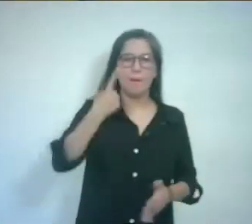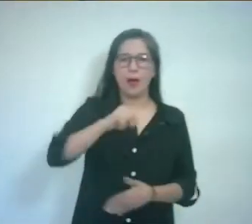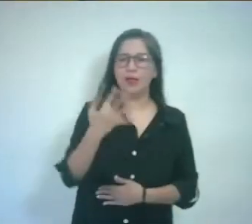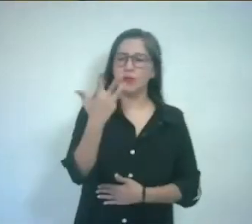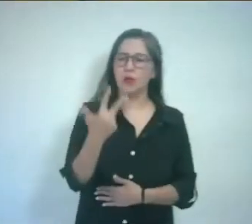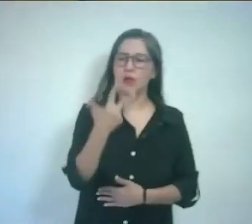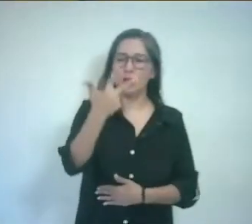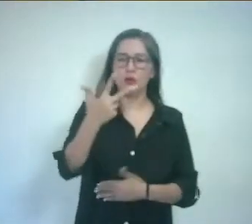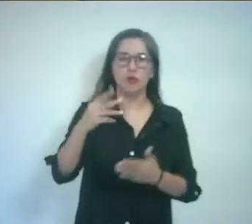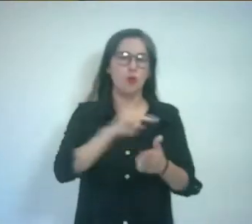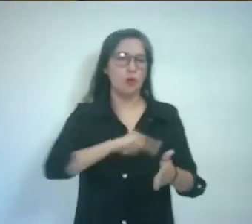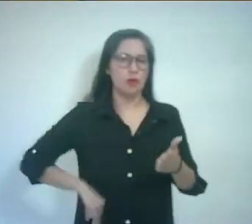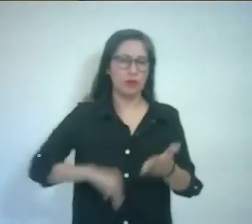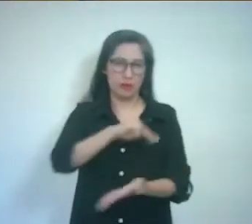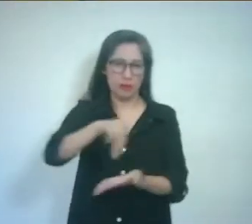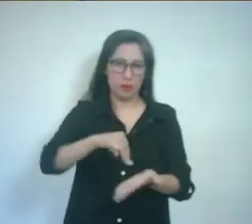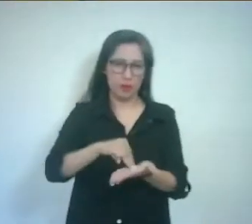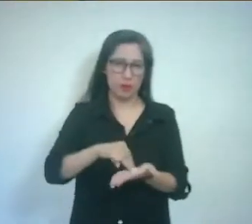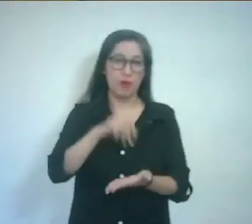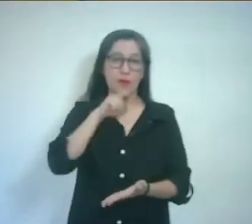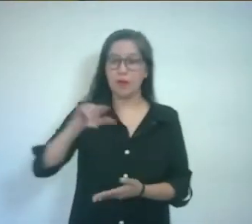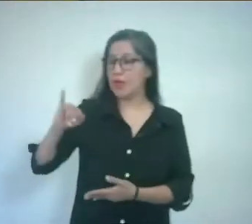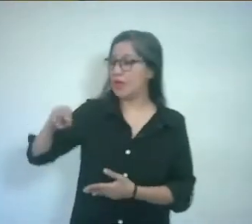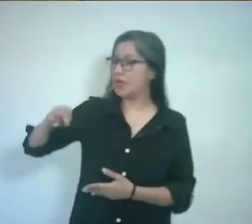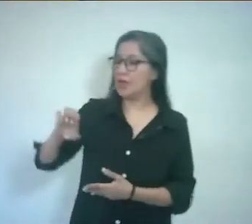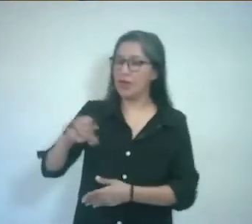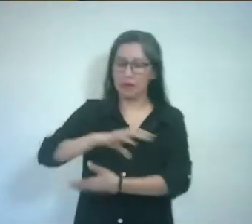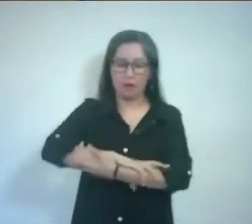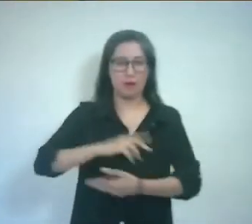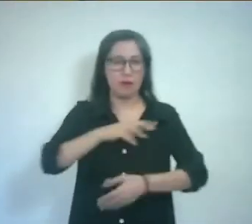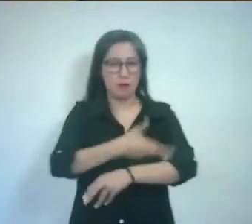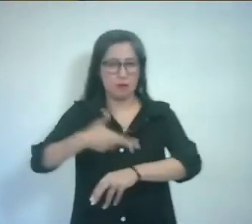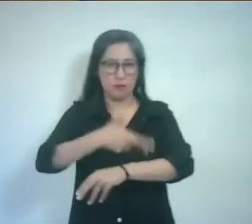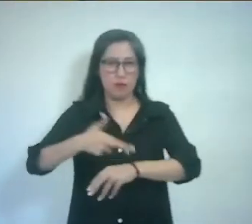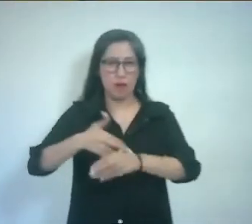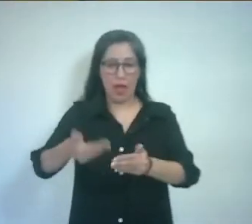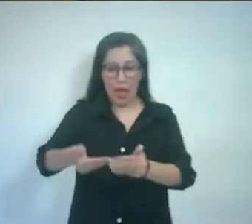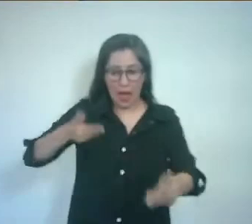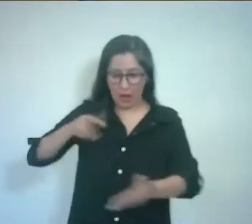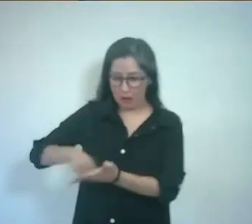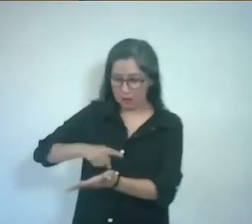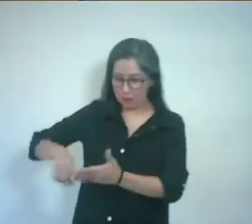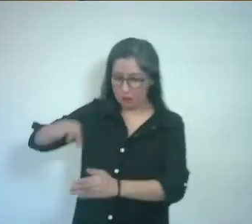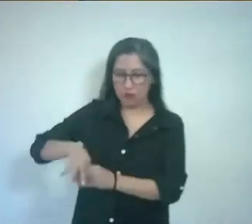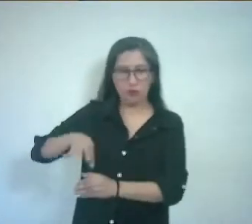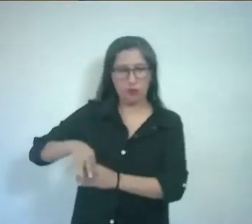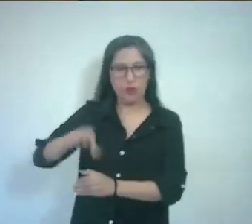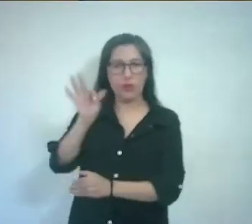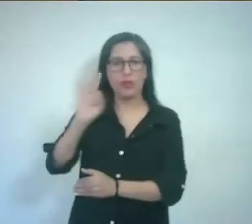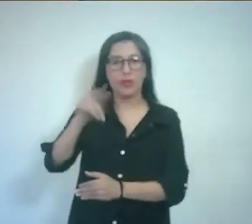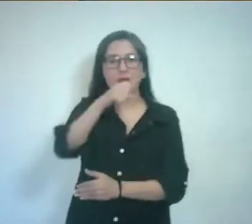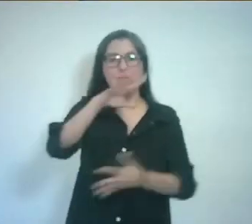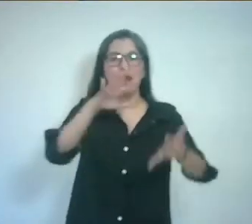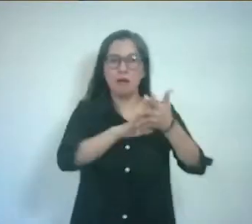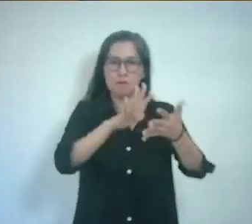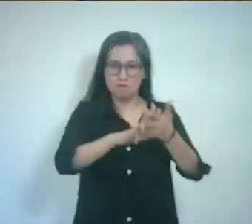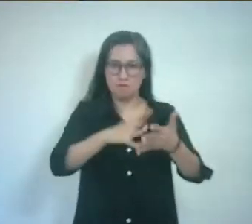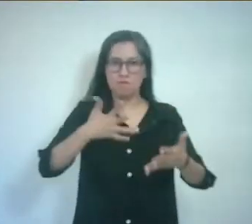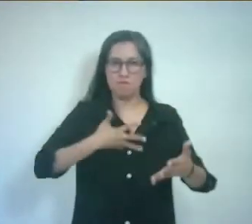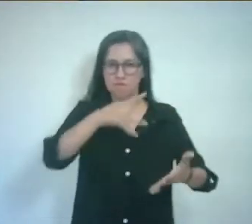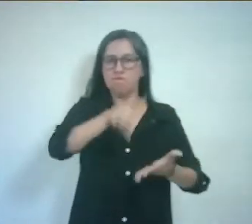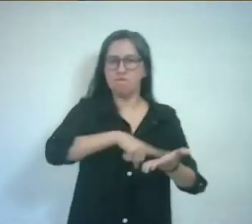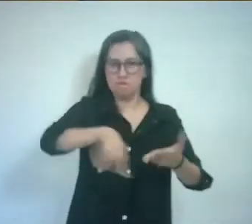municipios. En coordinación con el INE, materializamos el voto anticipado de personas en estado de postración. Recibimos